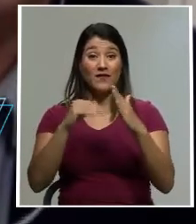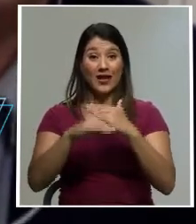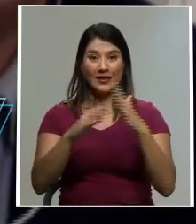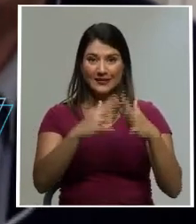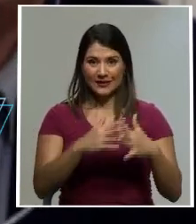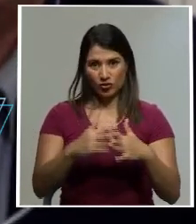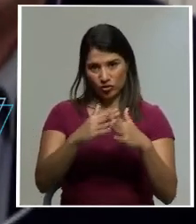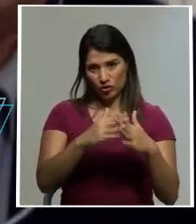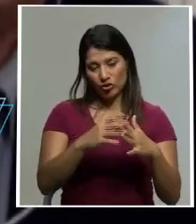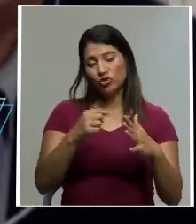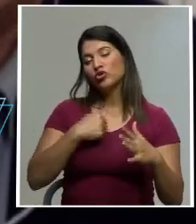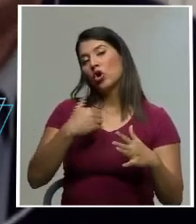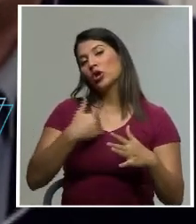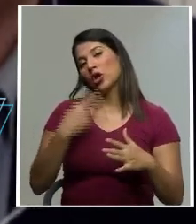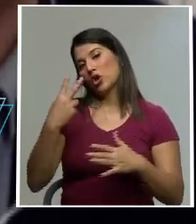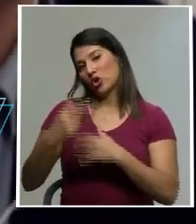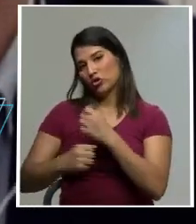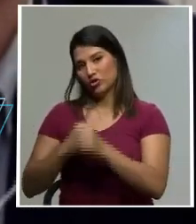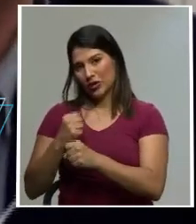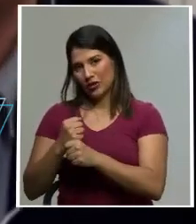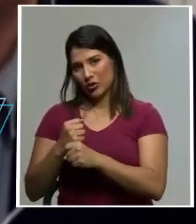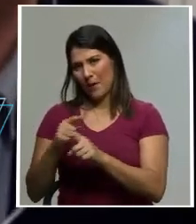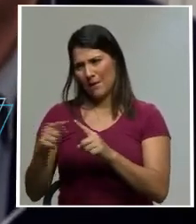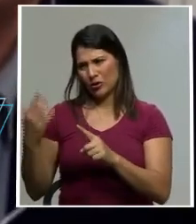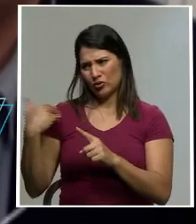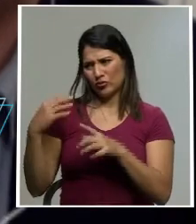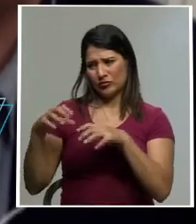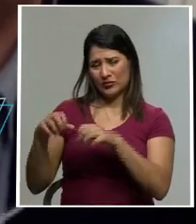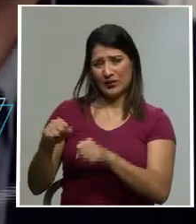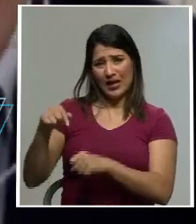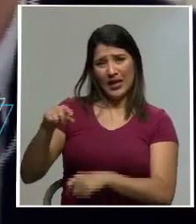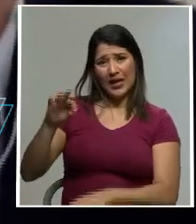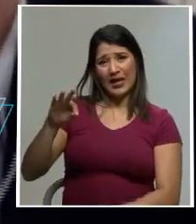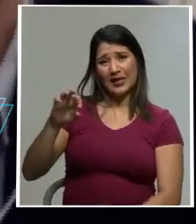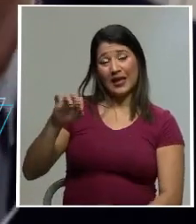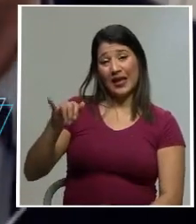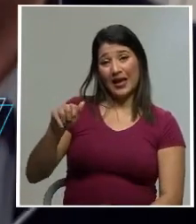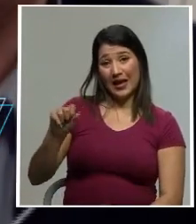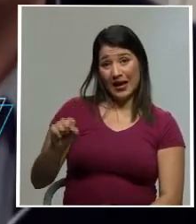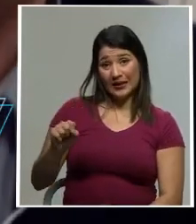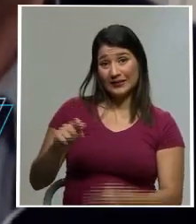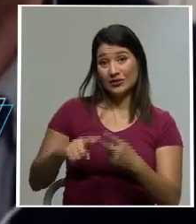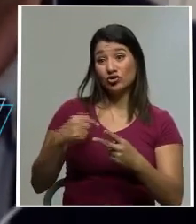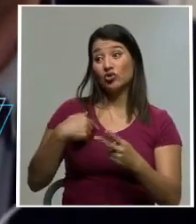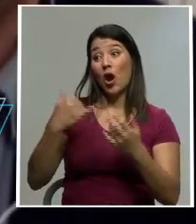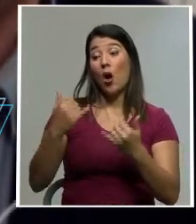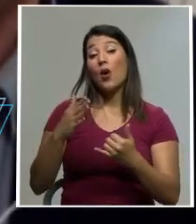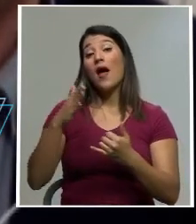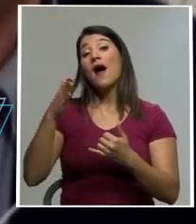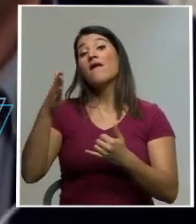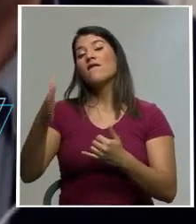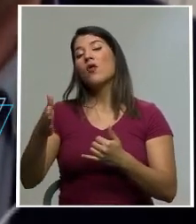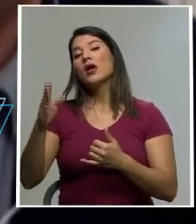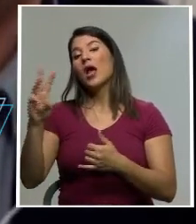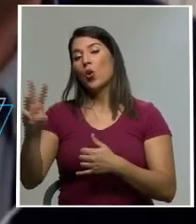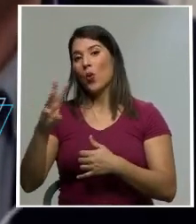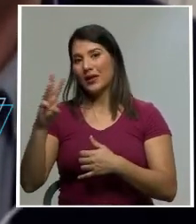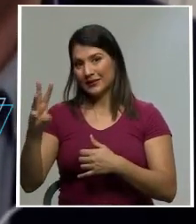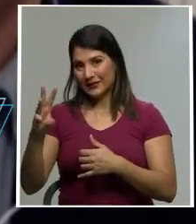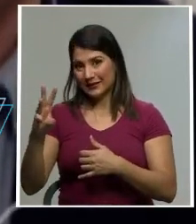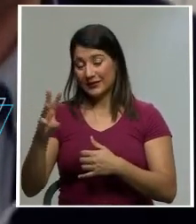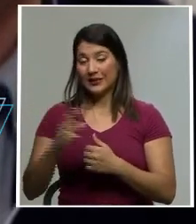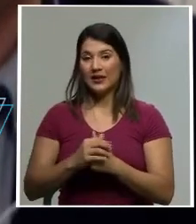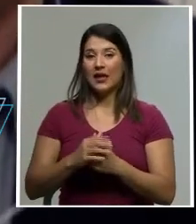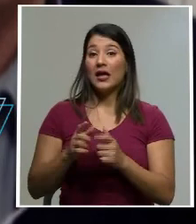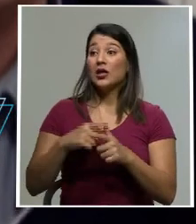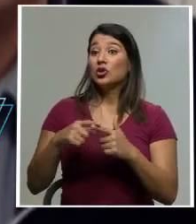pero, o sea, me acabo de graduar de acá de Texas, ahora voy a la otra frontera en Washington, en Seattle, y pues